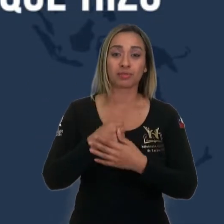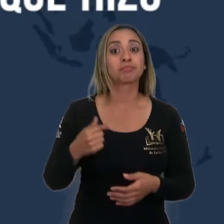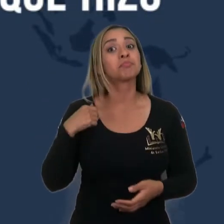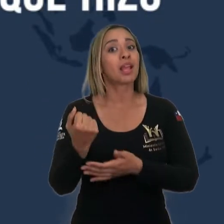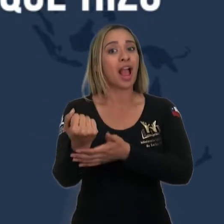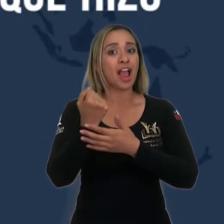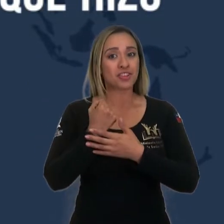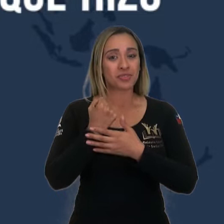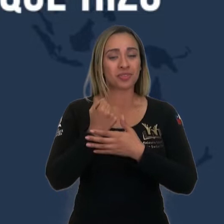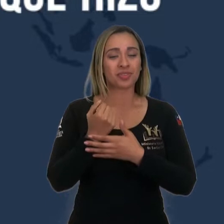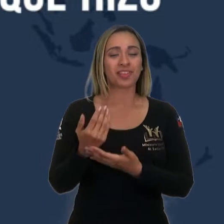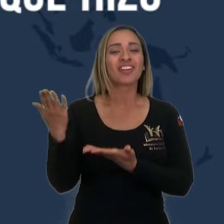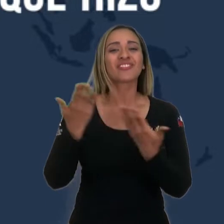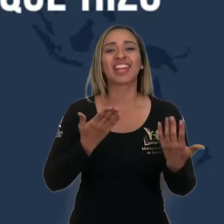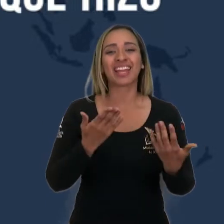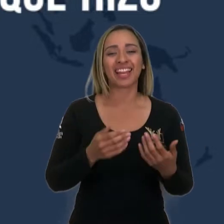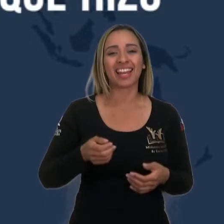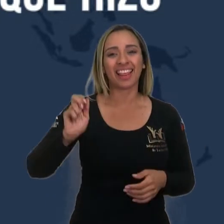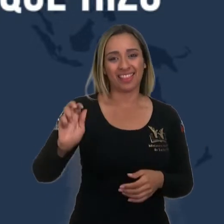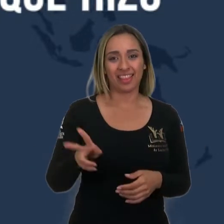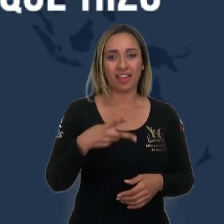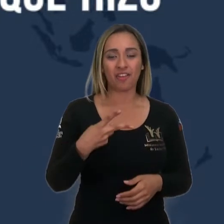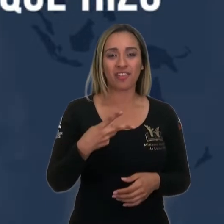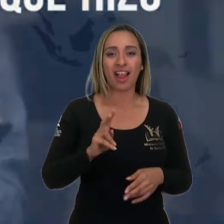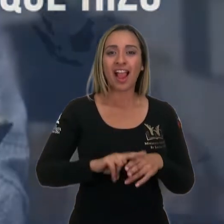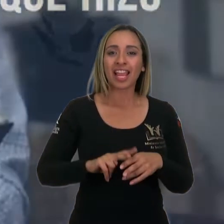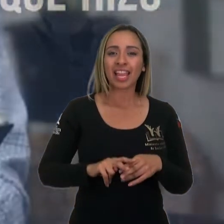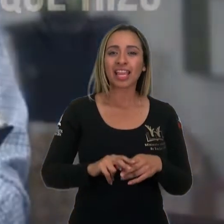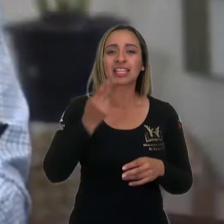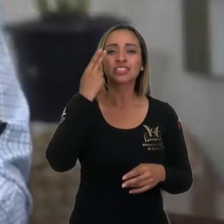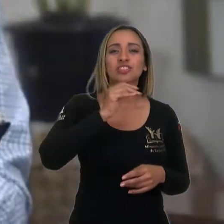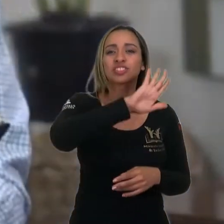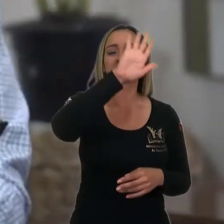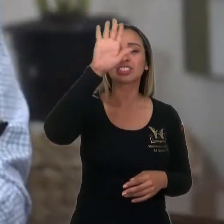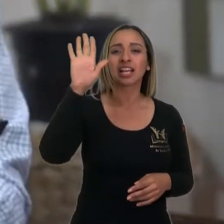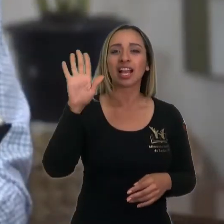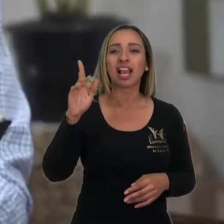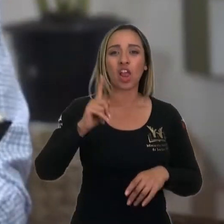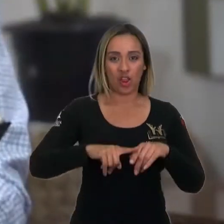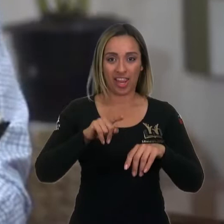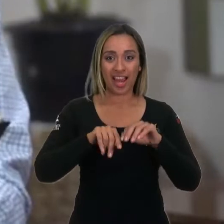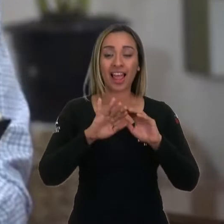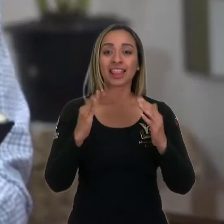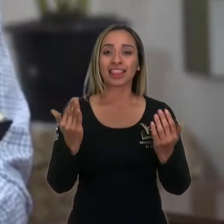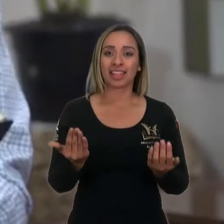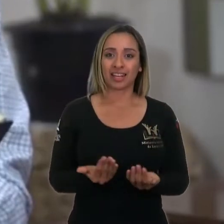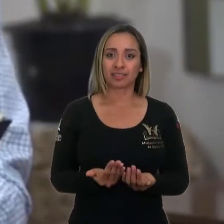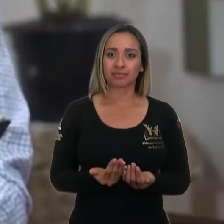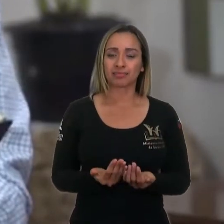socorro viene de Jehová que hizo los cielos y la tierra. Hay un himno que todos cantan.